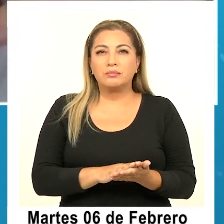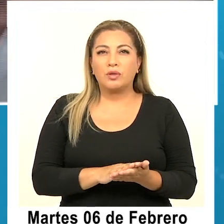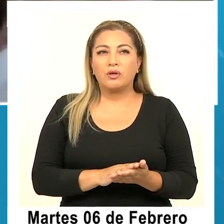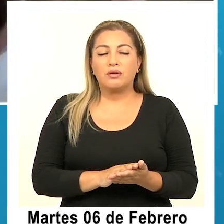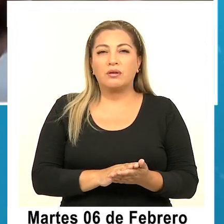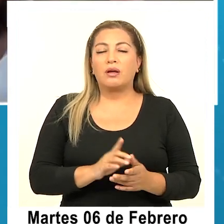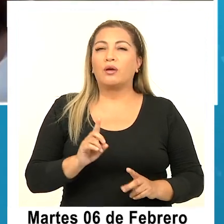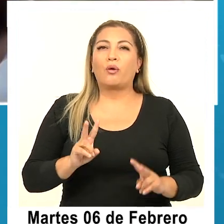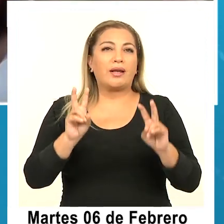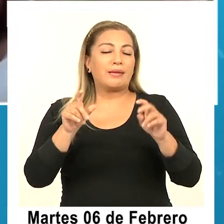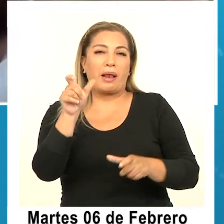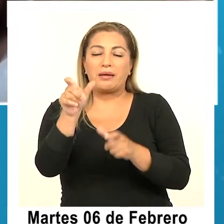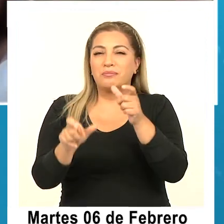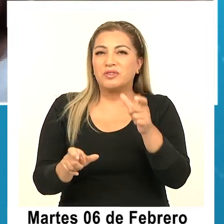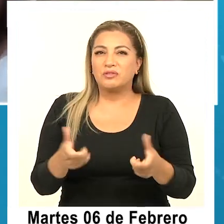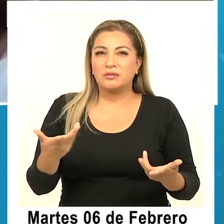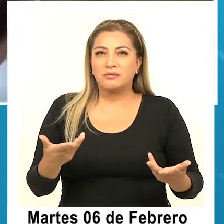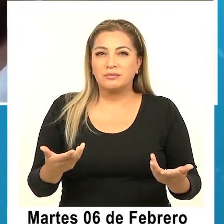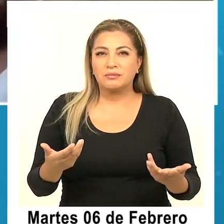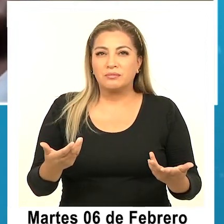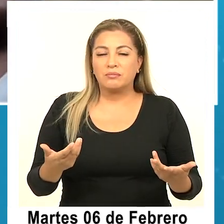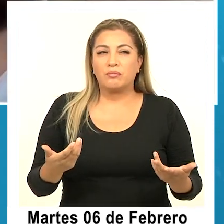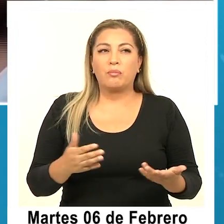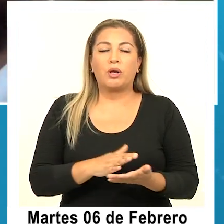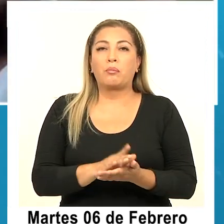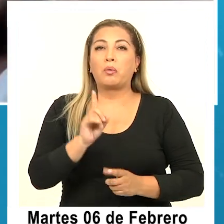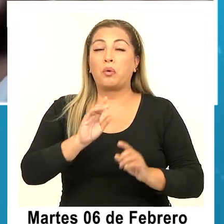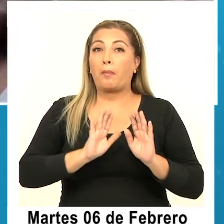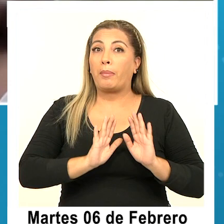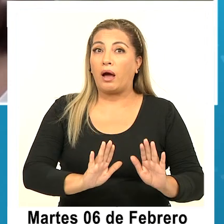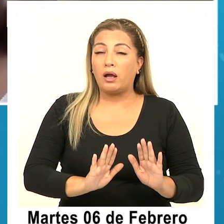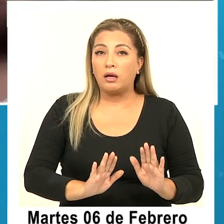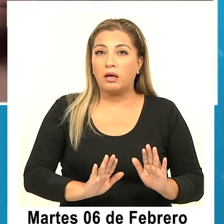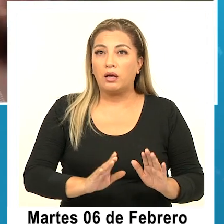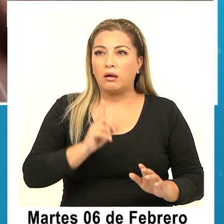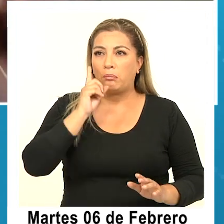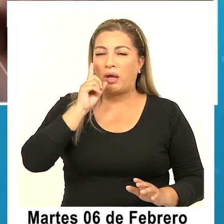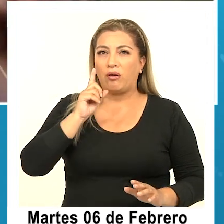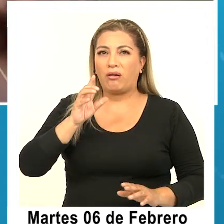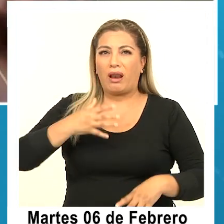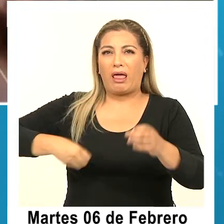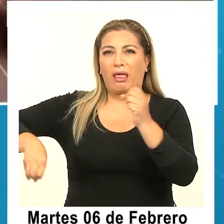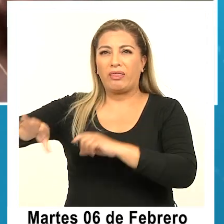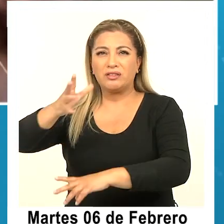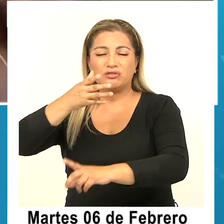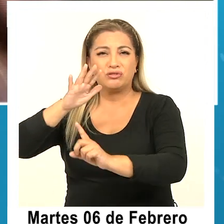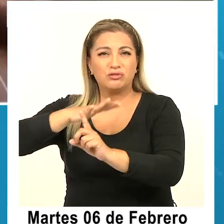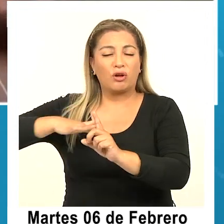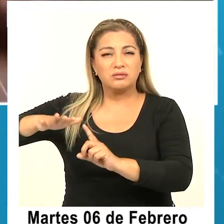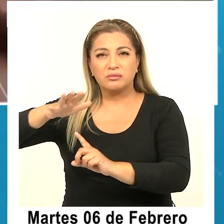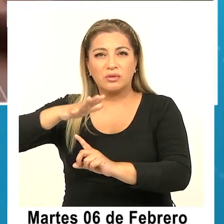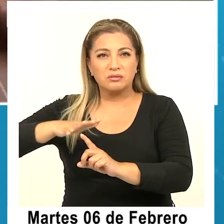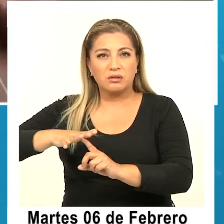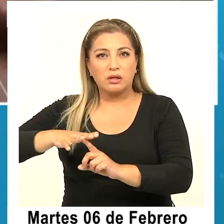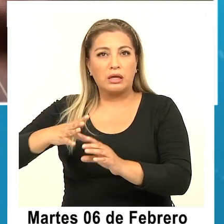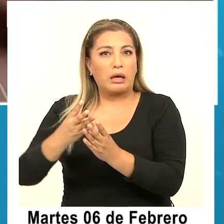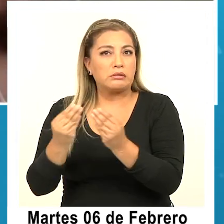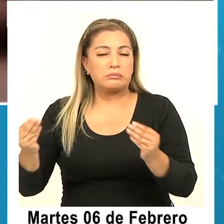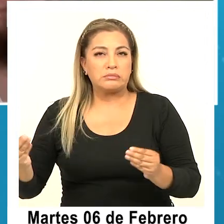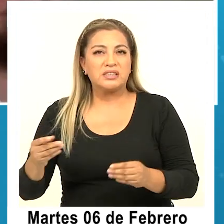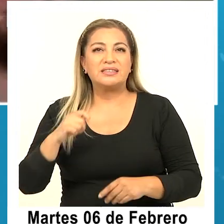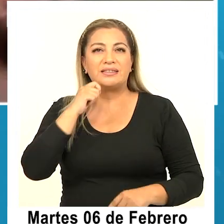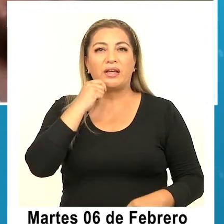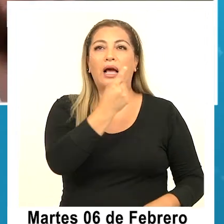que es el sentir de la gente, pero básicamente, aunque frenes, los actos no se van a pasar, digamos, no es que la gente va